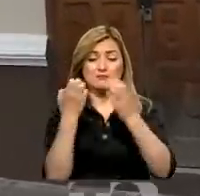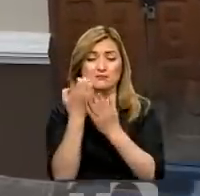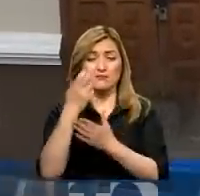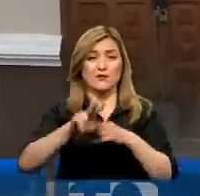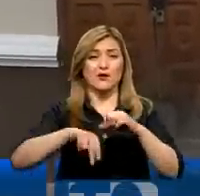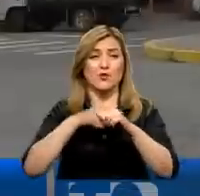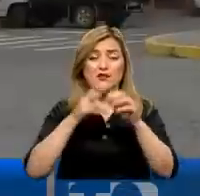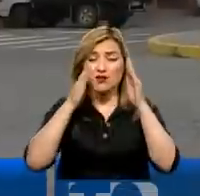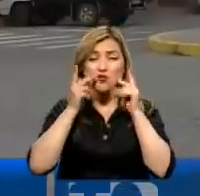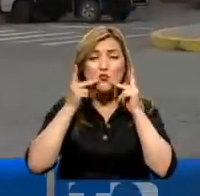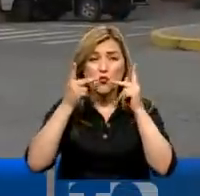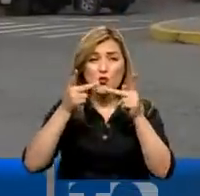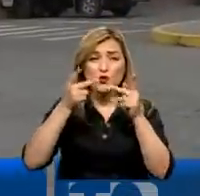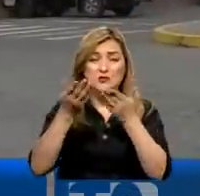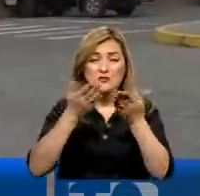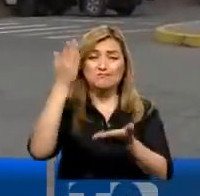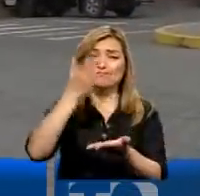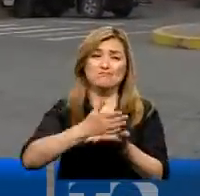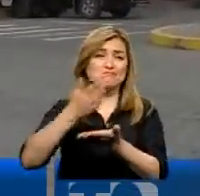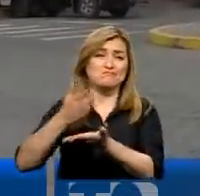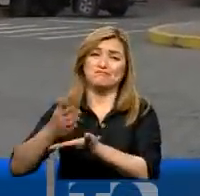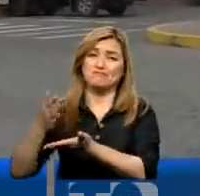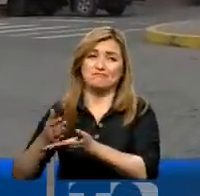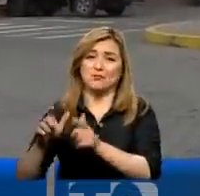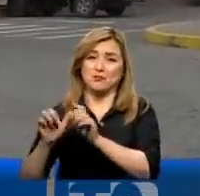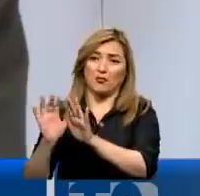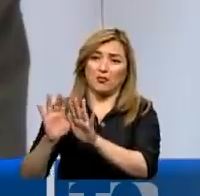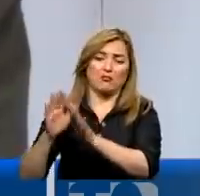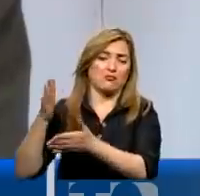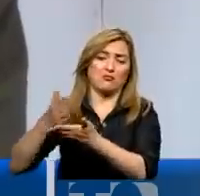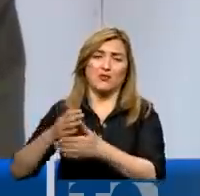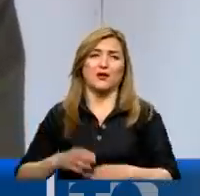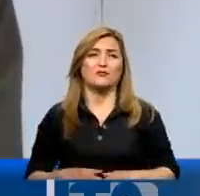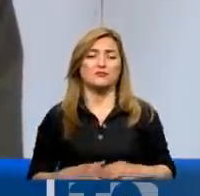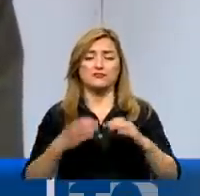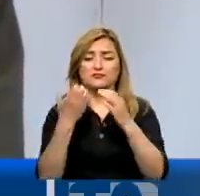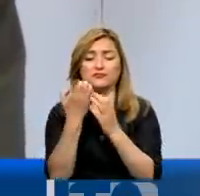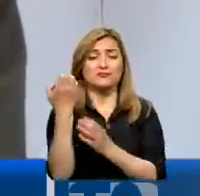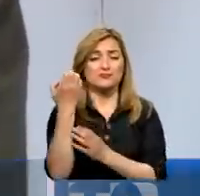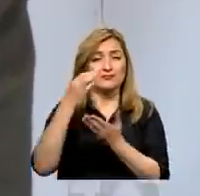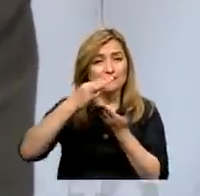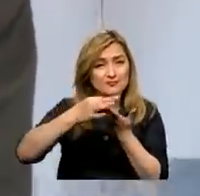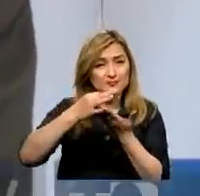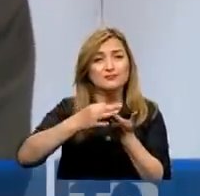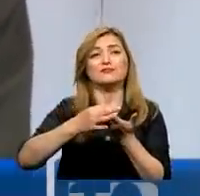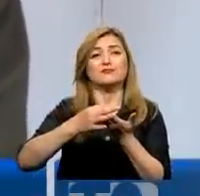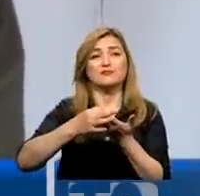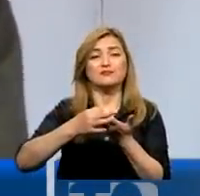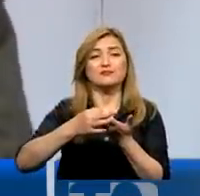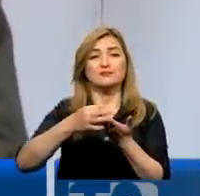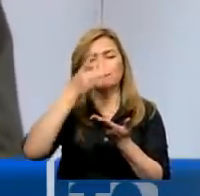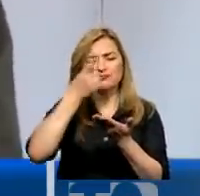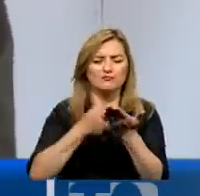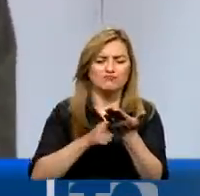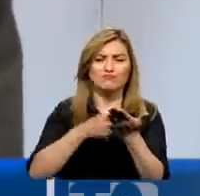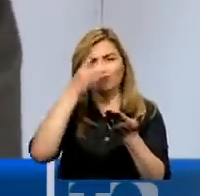de atención al público y otras actividades que conlleve aglomeración de personas. Si es que el COE cantonal de la UCI considera, en